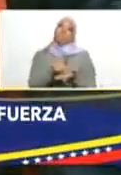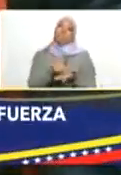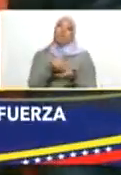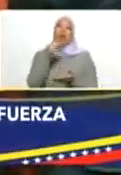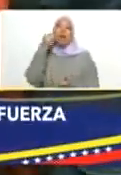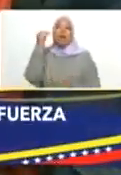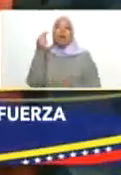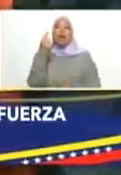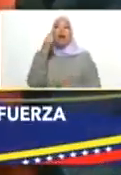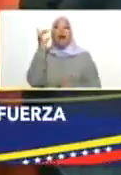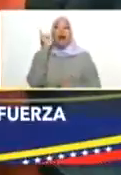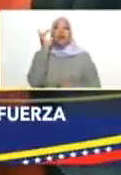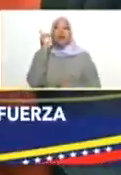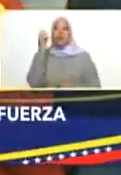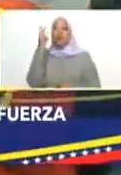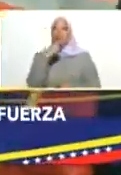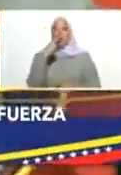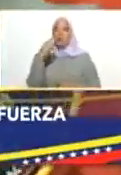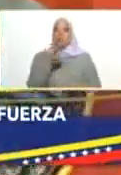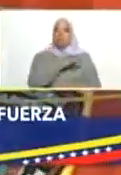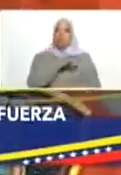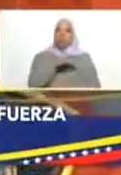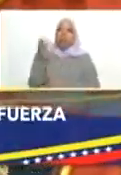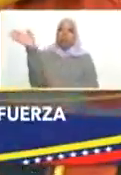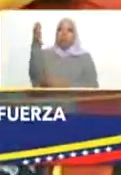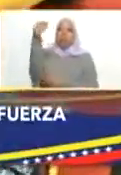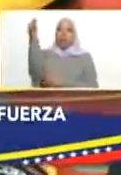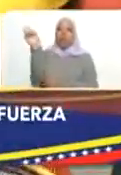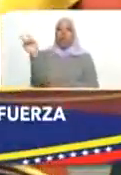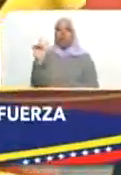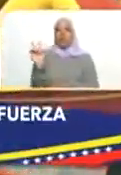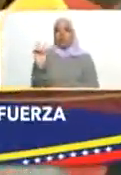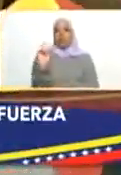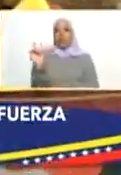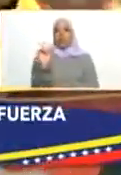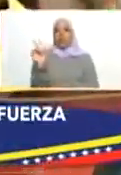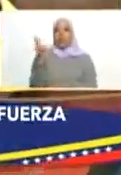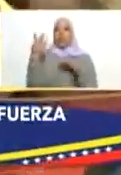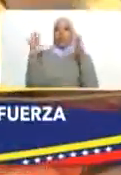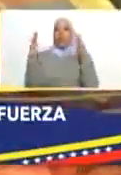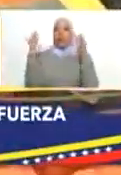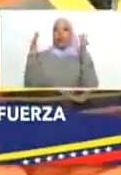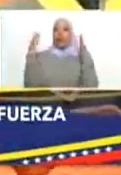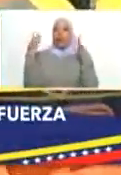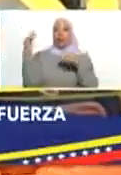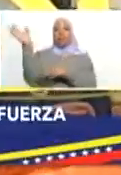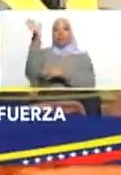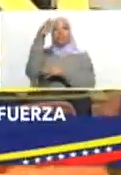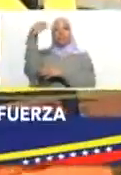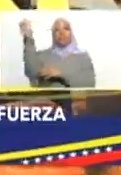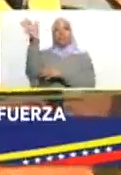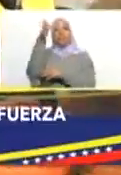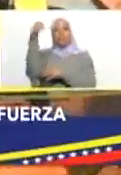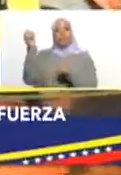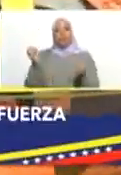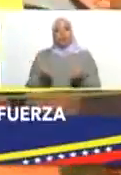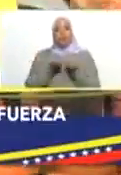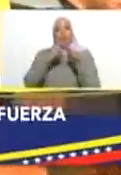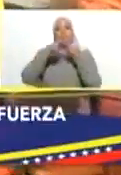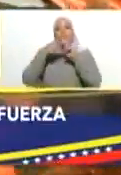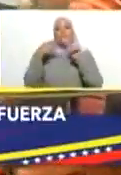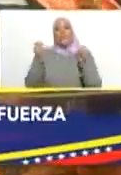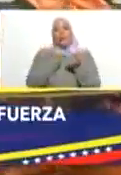azul y el rojo de la bandera de la República Bolivariana de Venezuela, ondeada con espíritu de paz, con espíritu